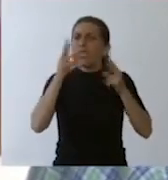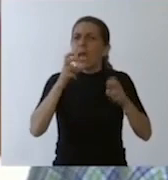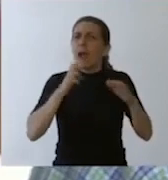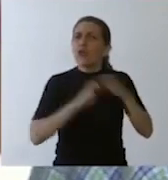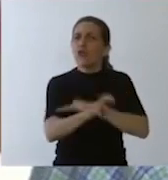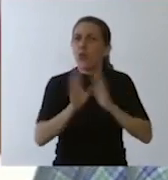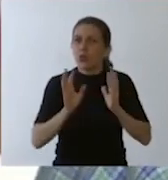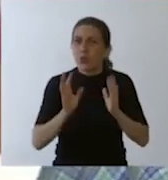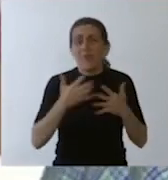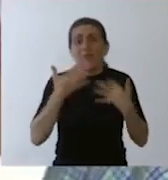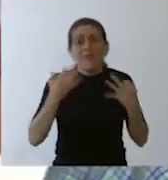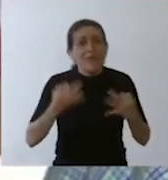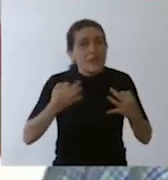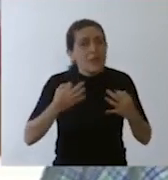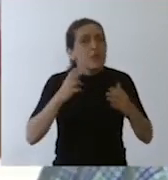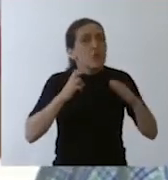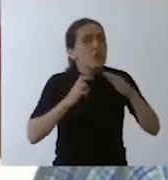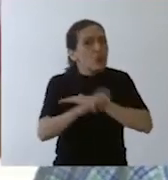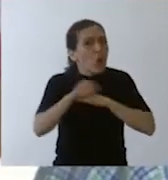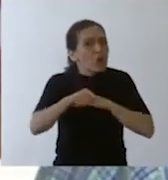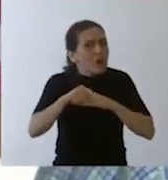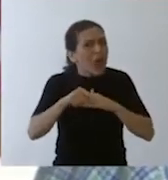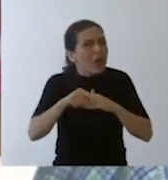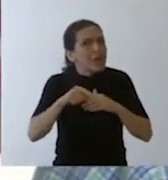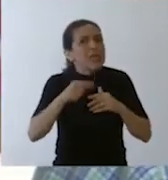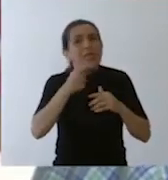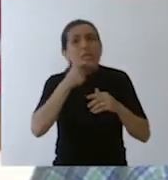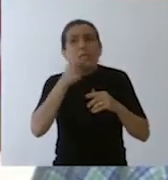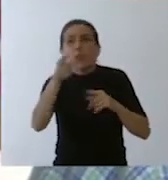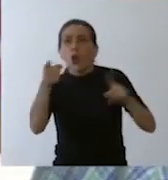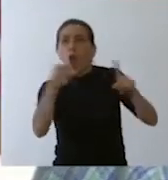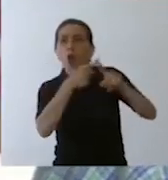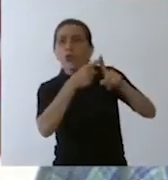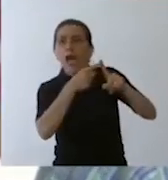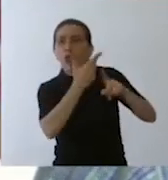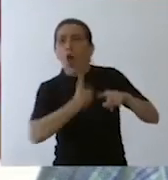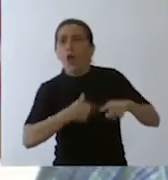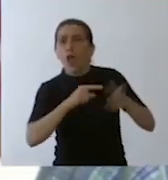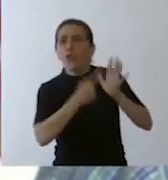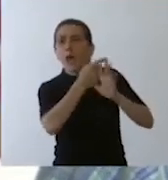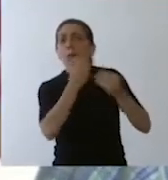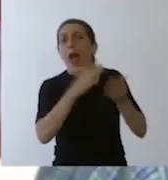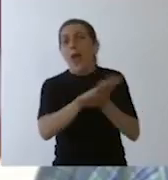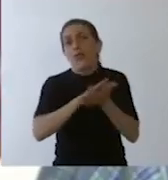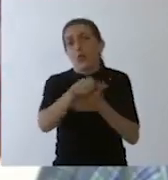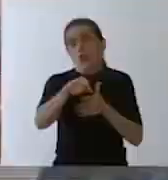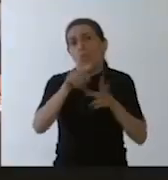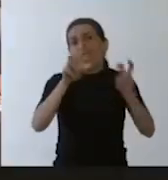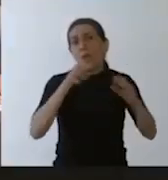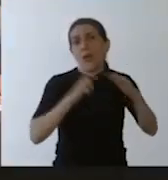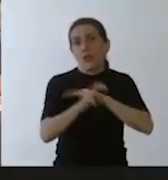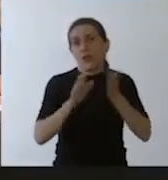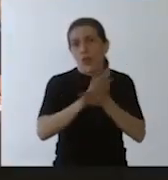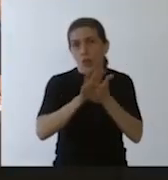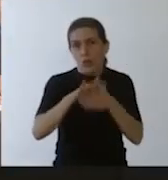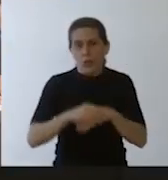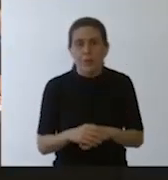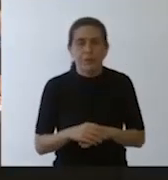verdad que viajar en el subte de la ciudad y si tiene algún contacto con el gobierno de la ciudad para resolver este tema.